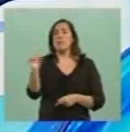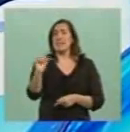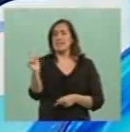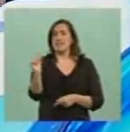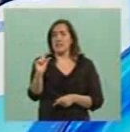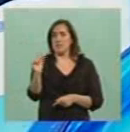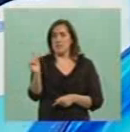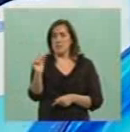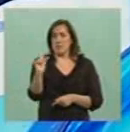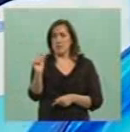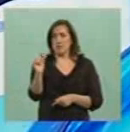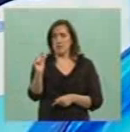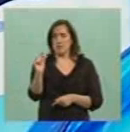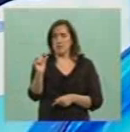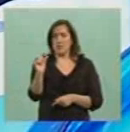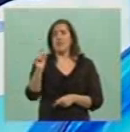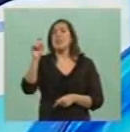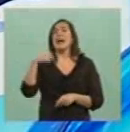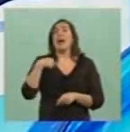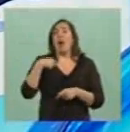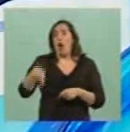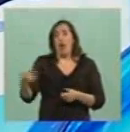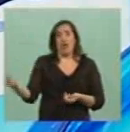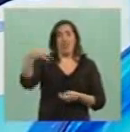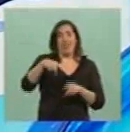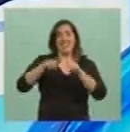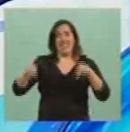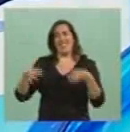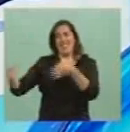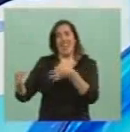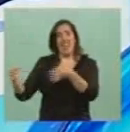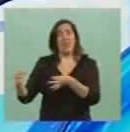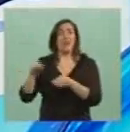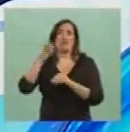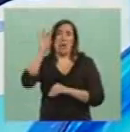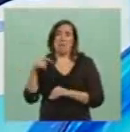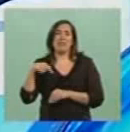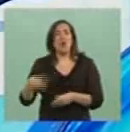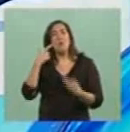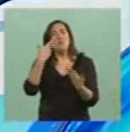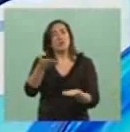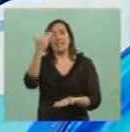los 74, subieron obviamente 15, y llevamos al día de hoy